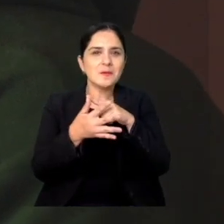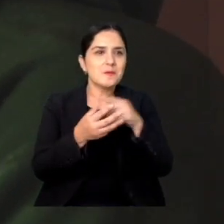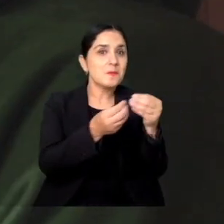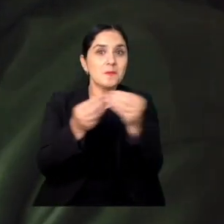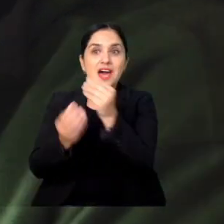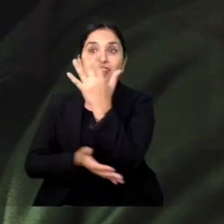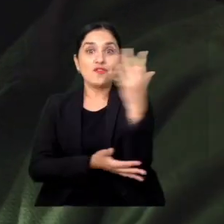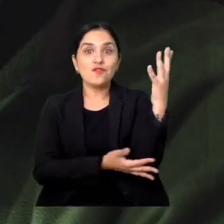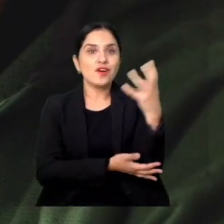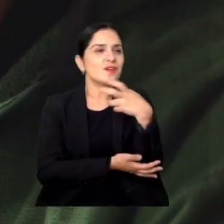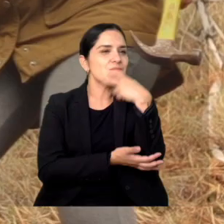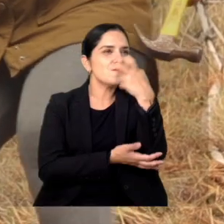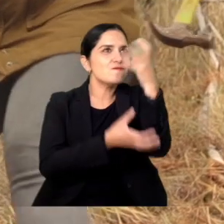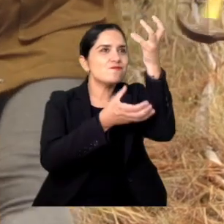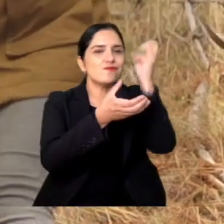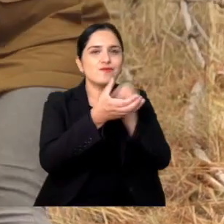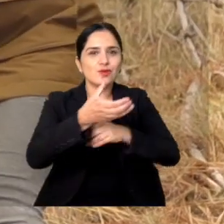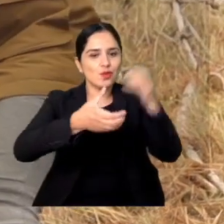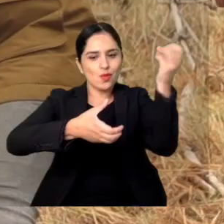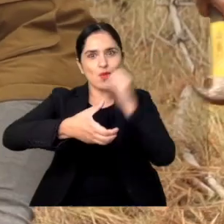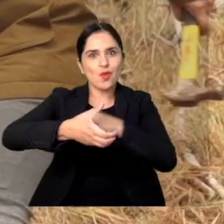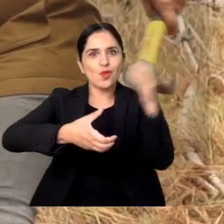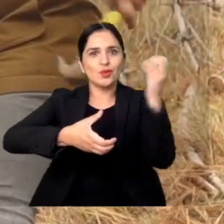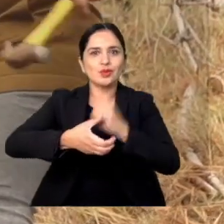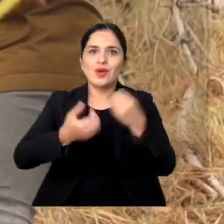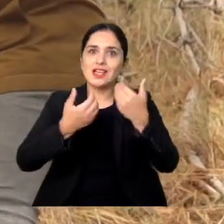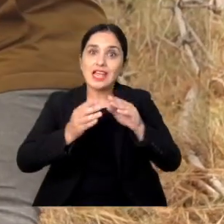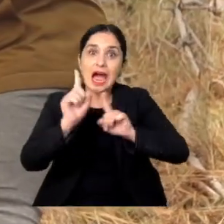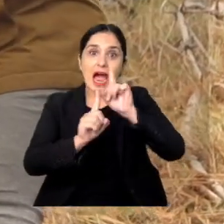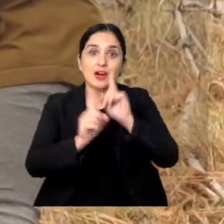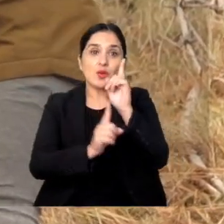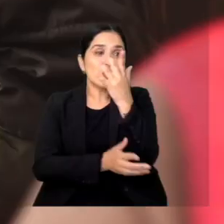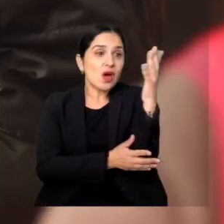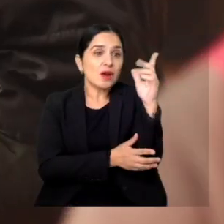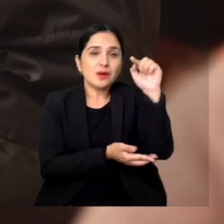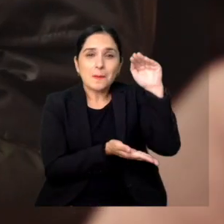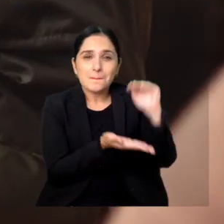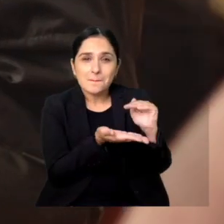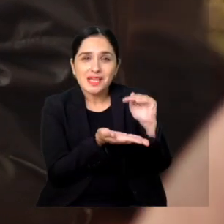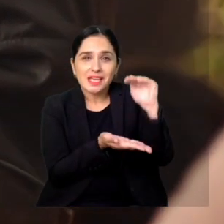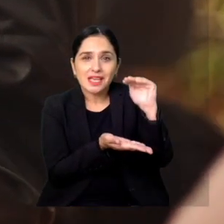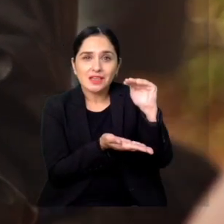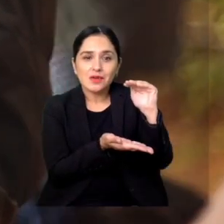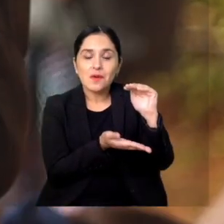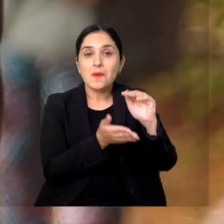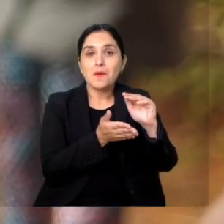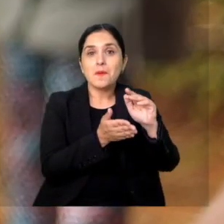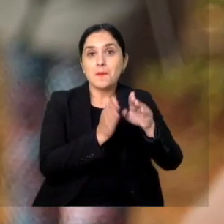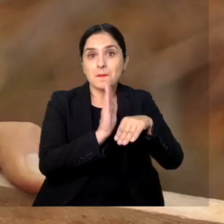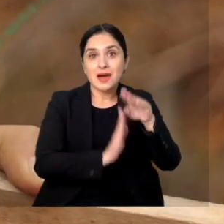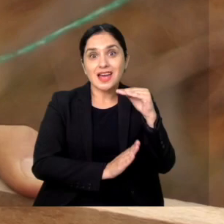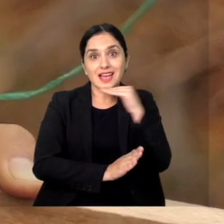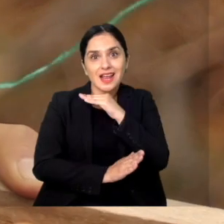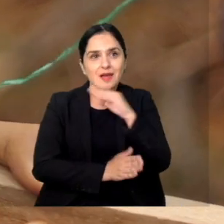a tener varios bosques comestibles dando frutos, gente que ya va a estar cosechando, quizá algunos árboles más pequeños que se demoran menos